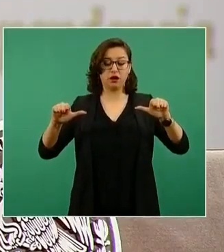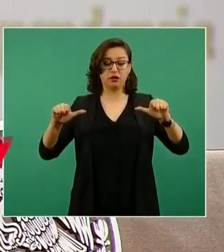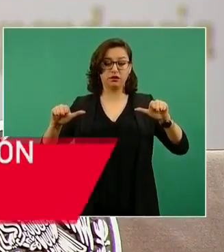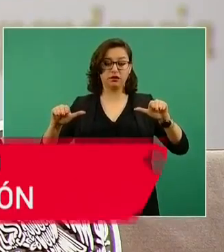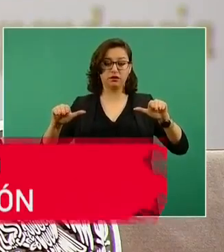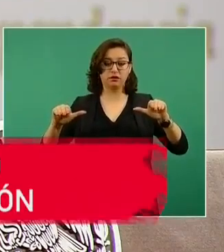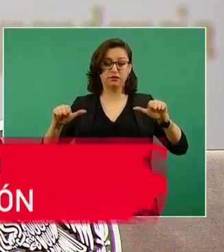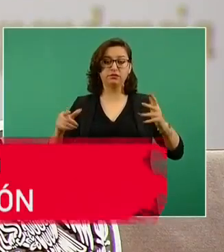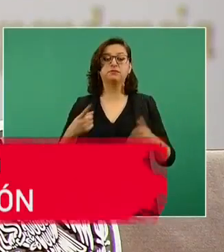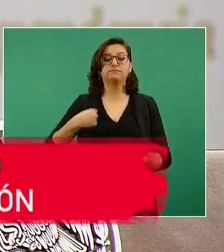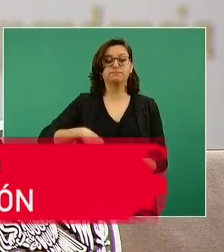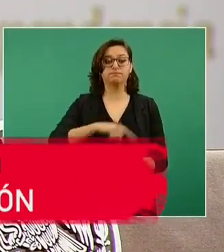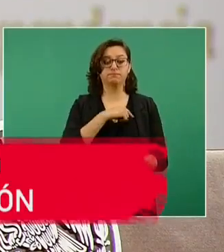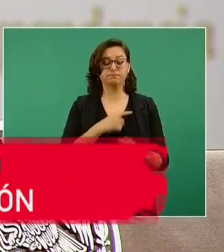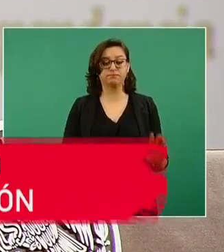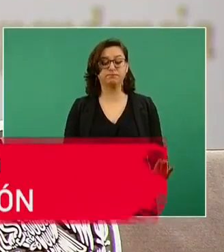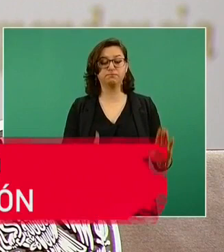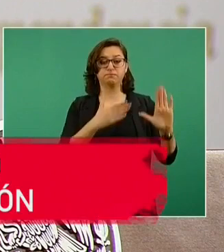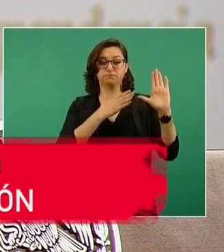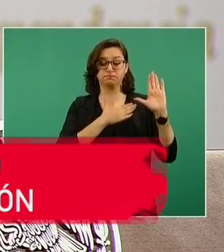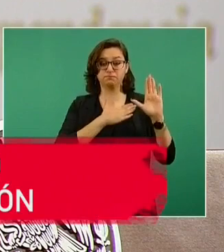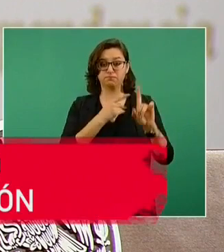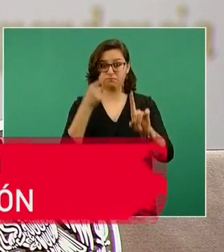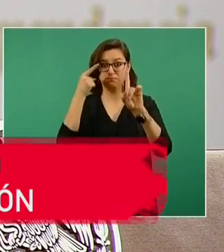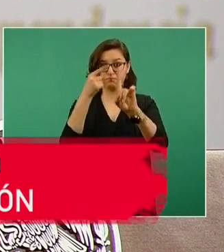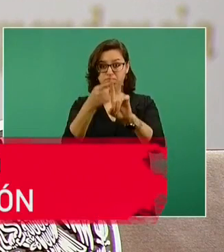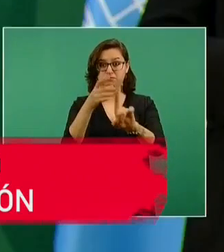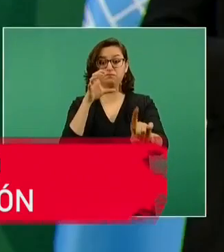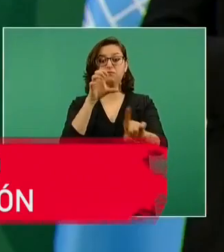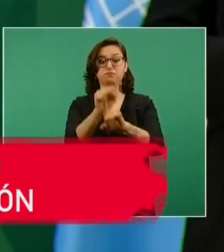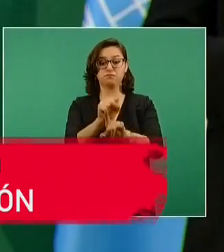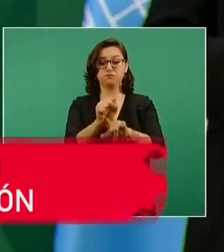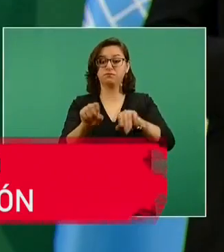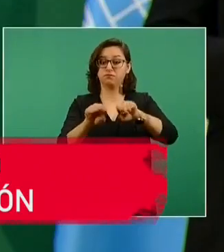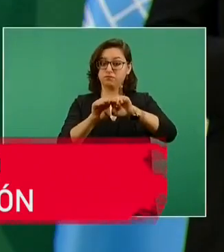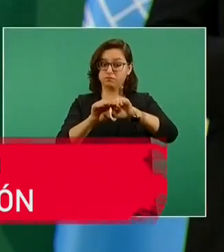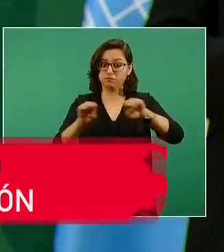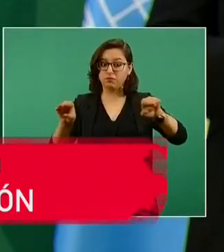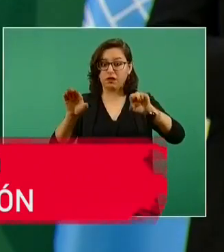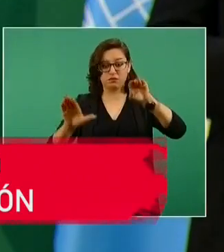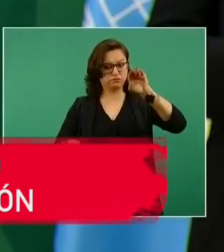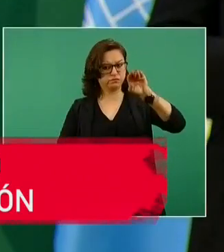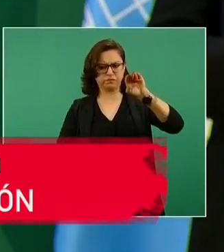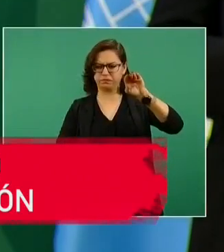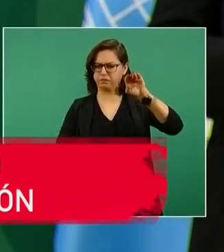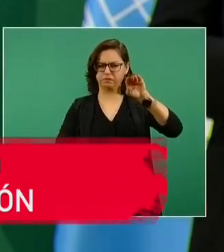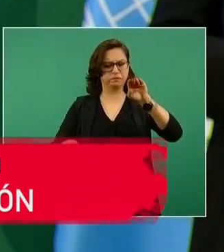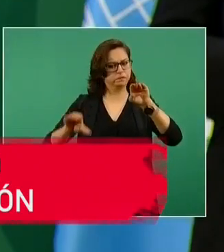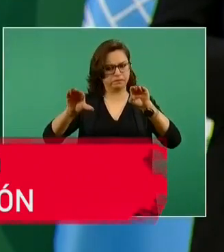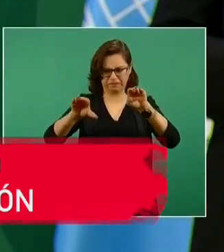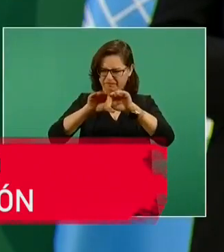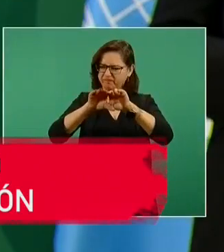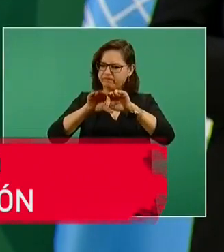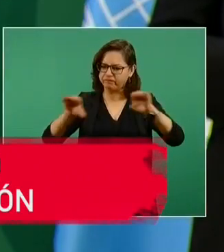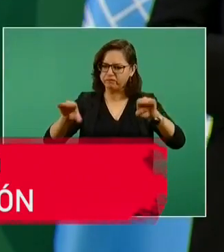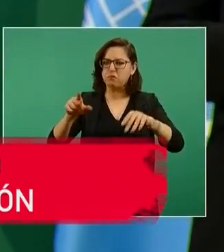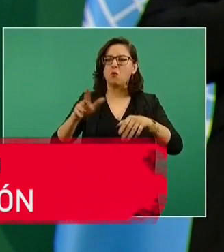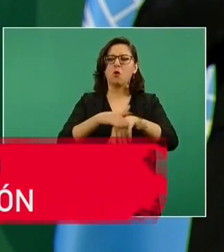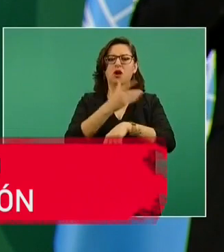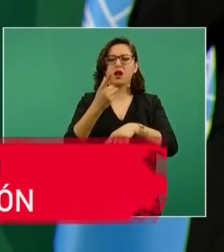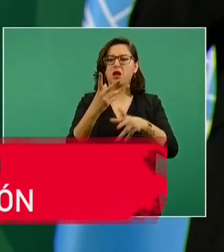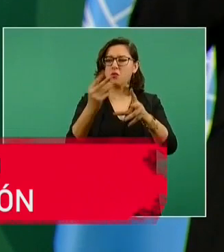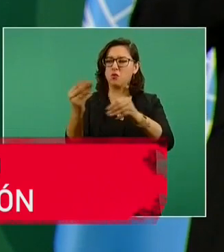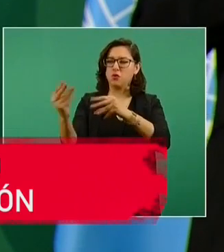compromiso es con la igualdad, con la superación de las desigualdades que siguen lastimando a millones de mujeres